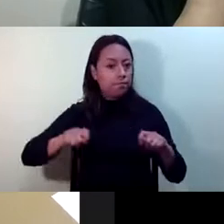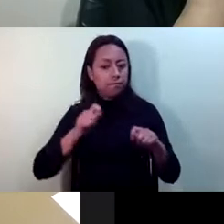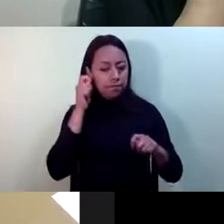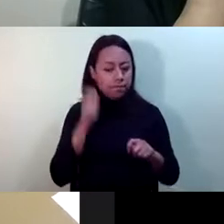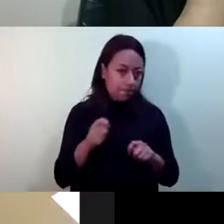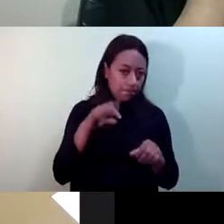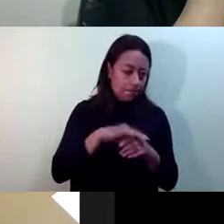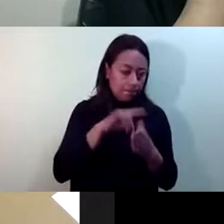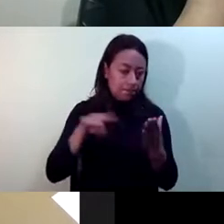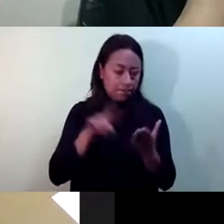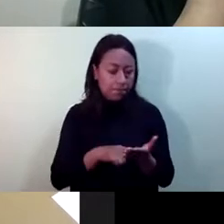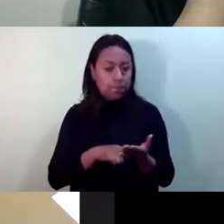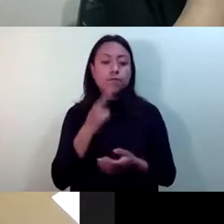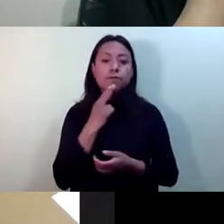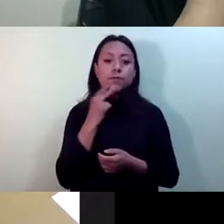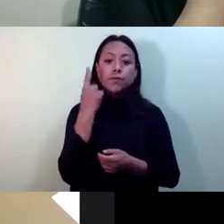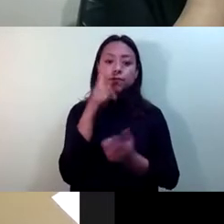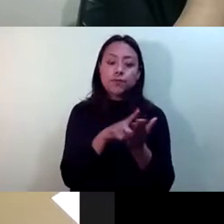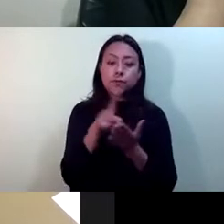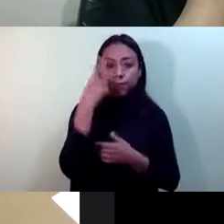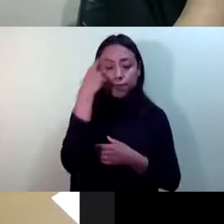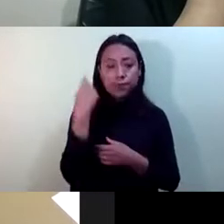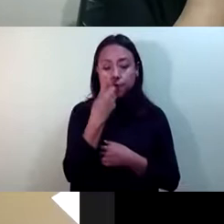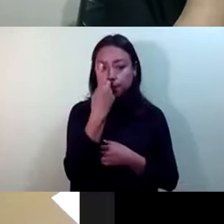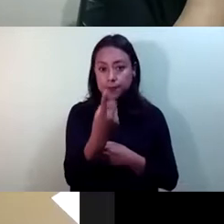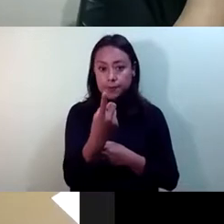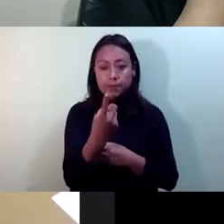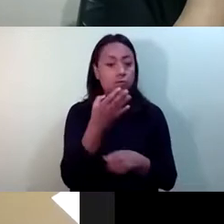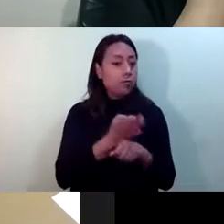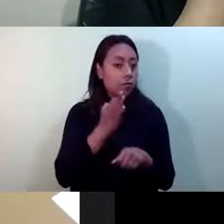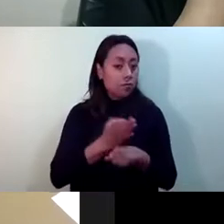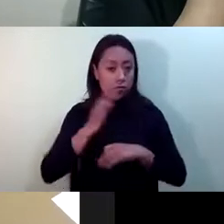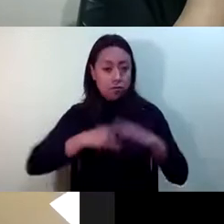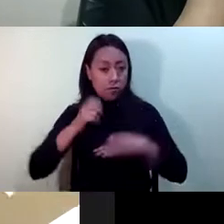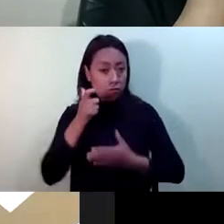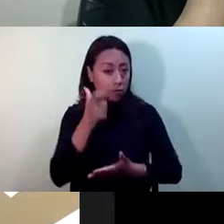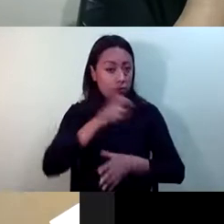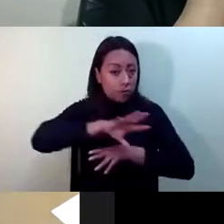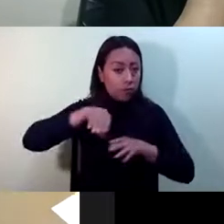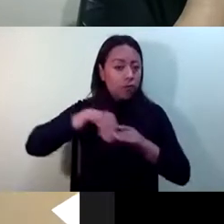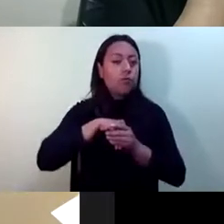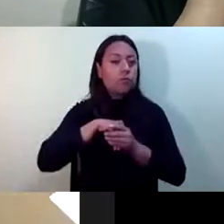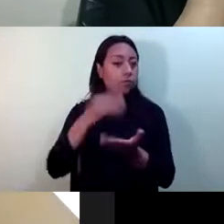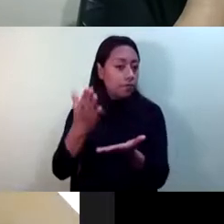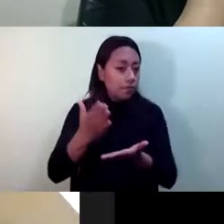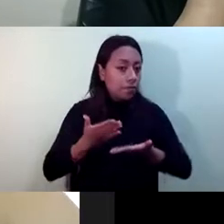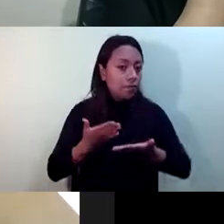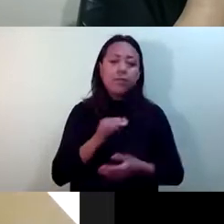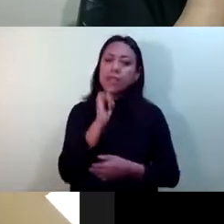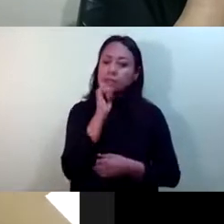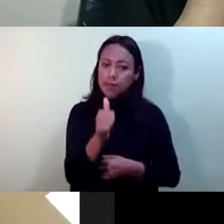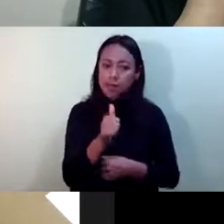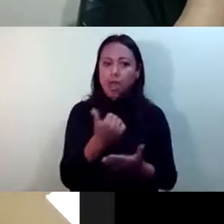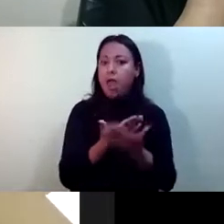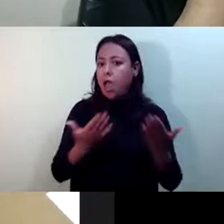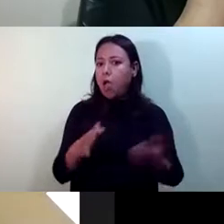utilizó un derecho para decir: no me están dando todo el presupuesto que me corresponde. Y ahora está una